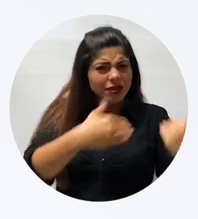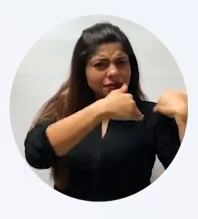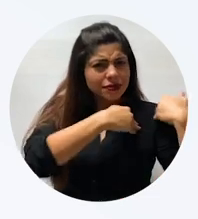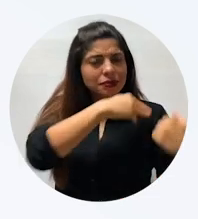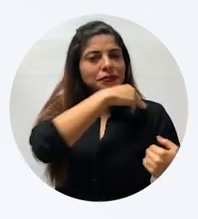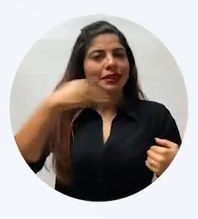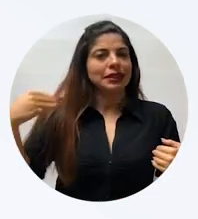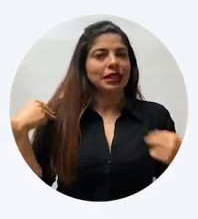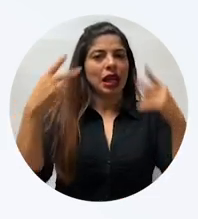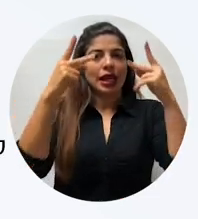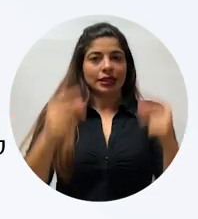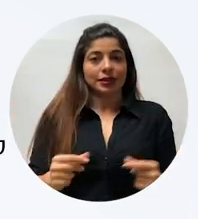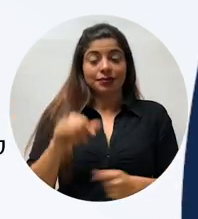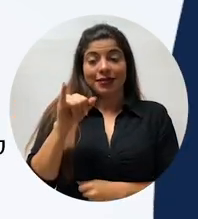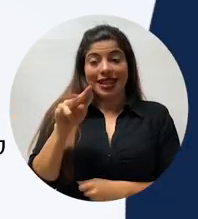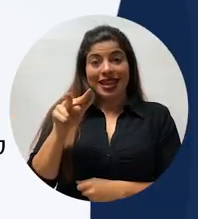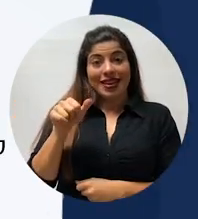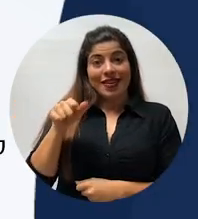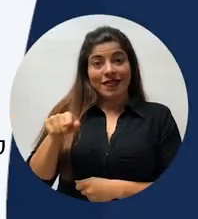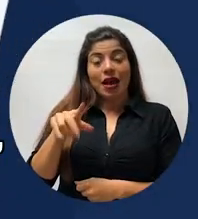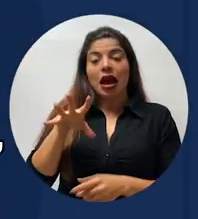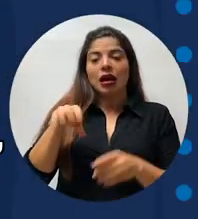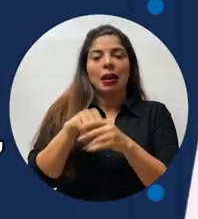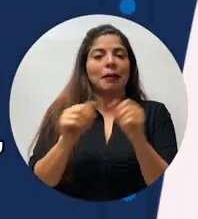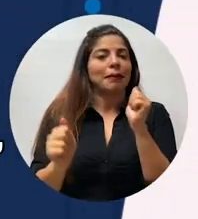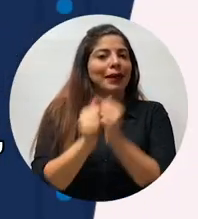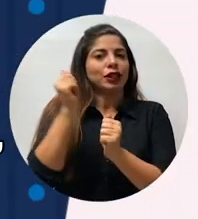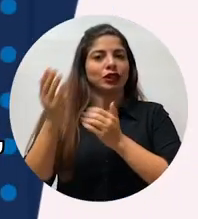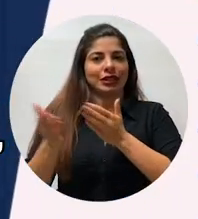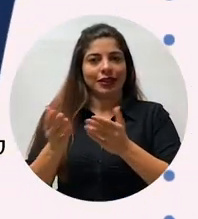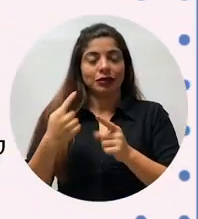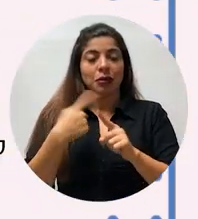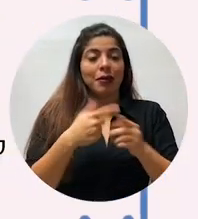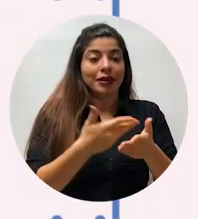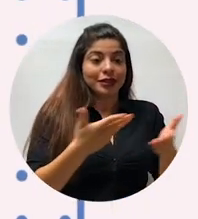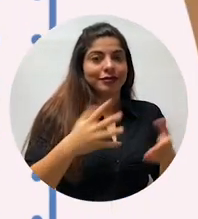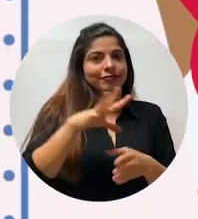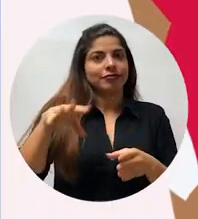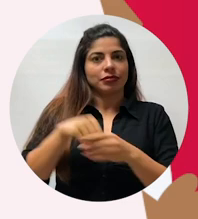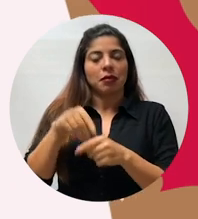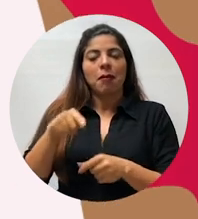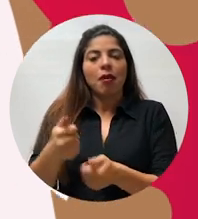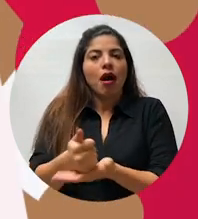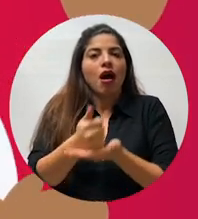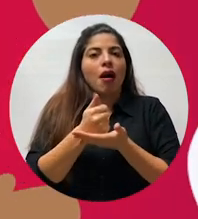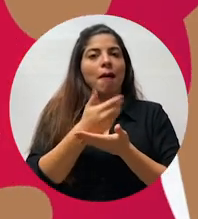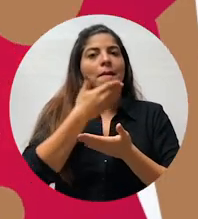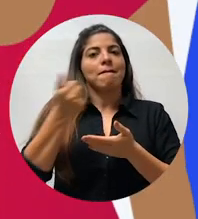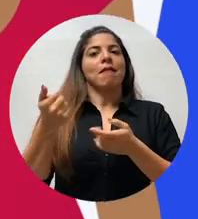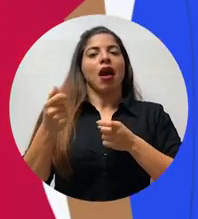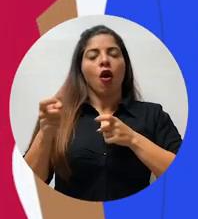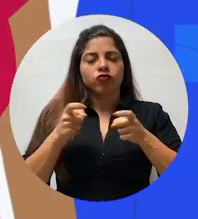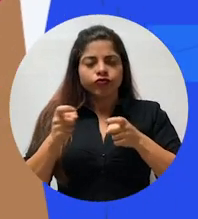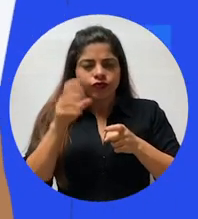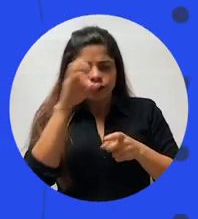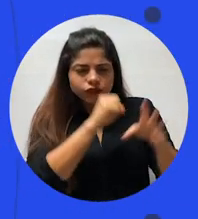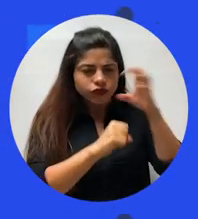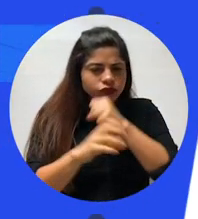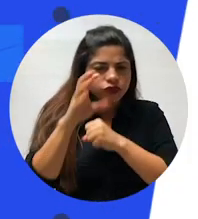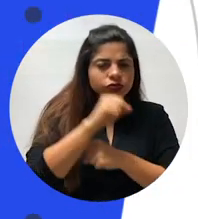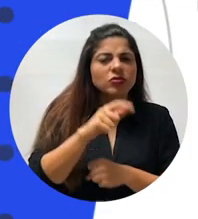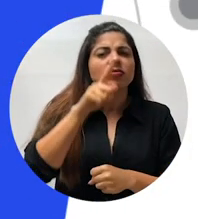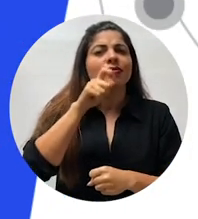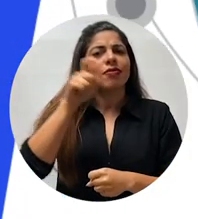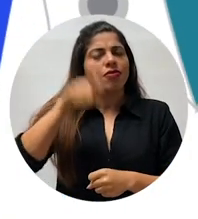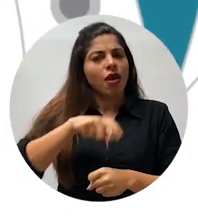del Ministerio de Hacienda. El IVA incluye la mayoría de servicios y de bienes, permitiendo una mayor eficiencia en la forma de